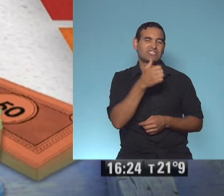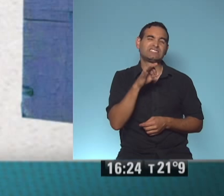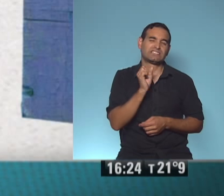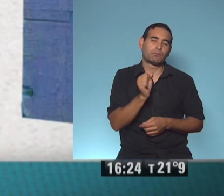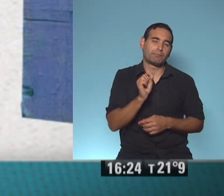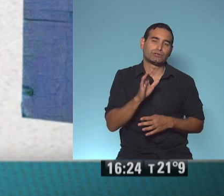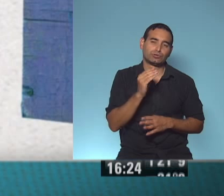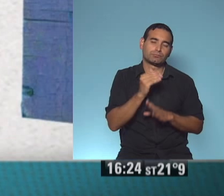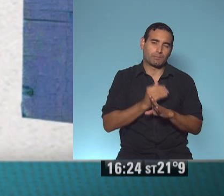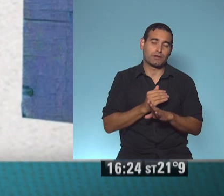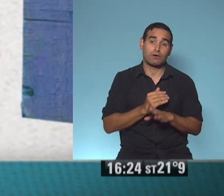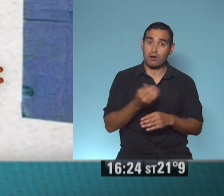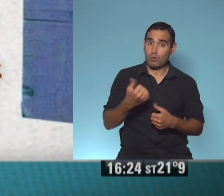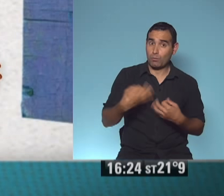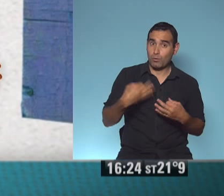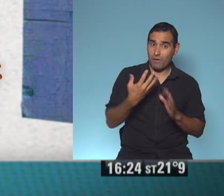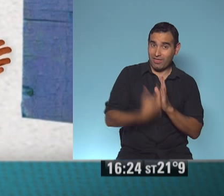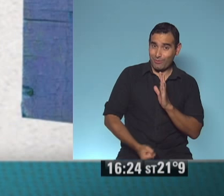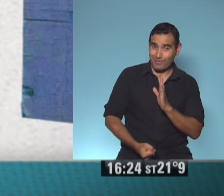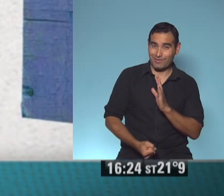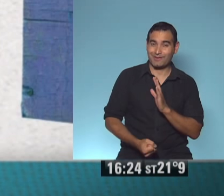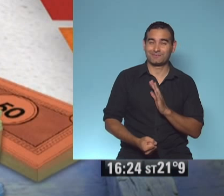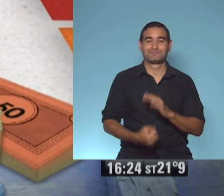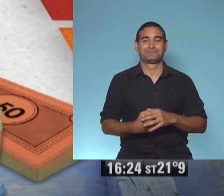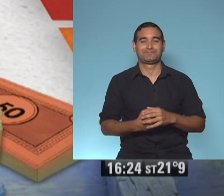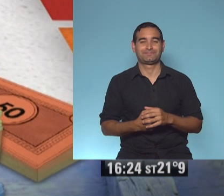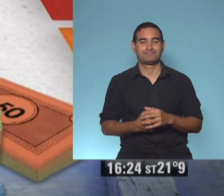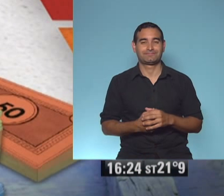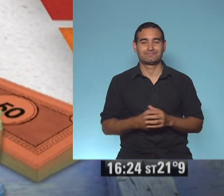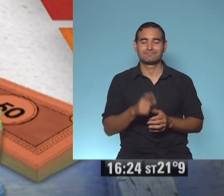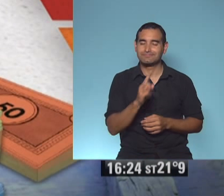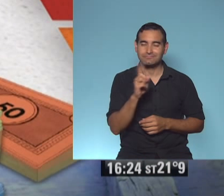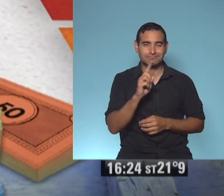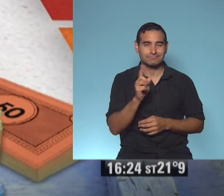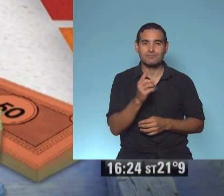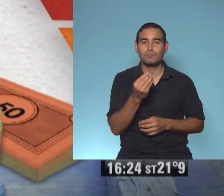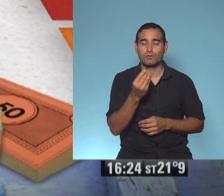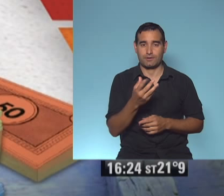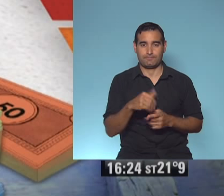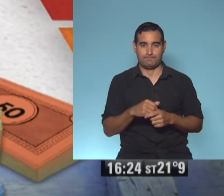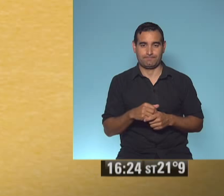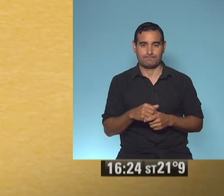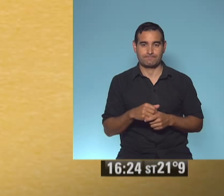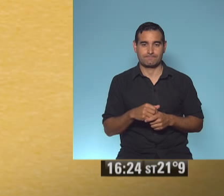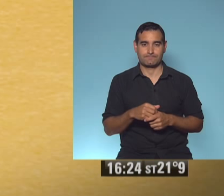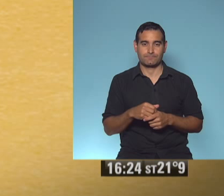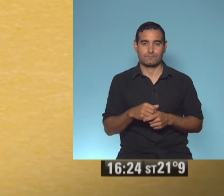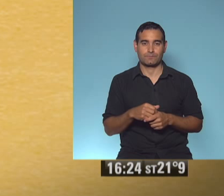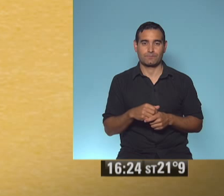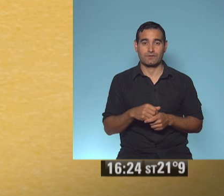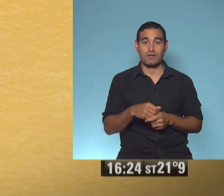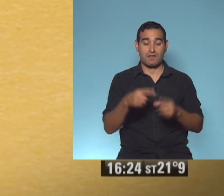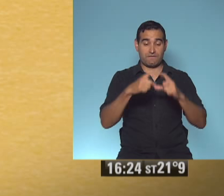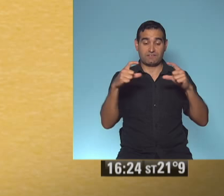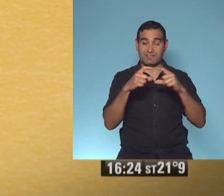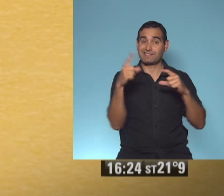pesos. Buenísimo. Me haces una rebaja. No. Mira. El billete